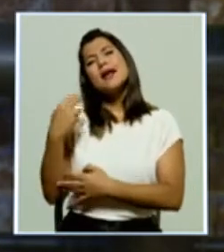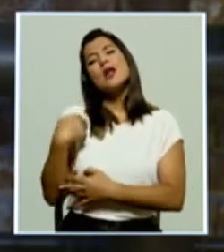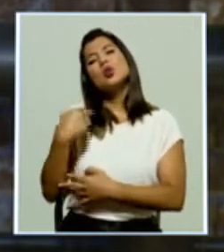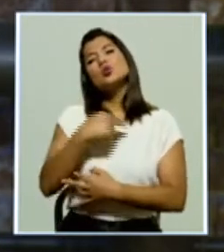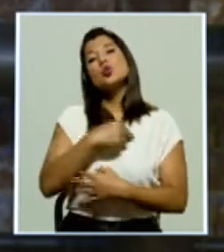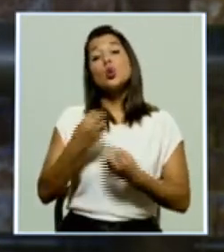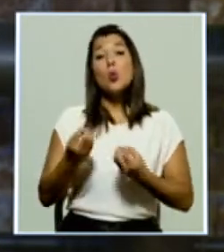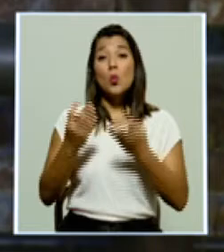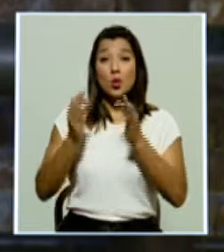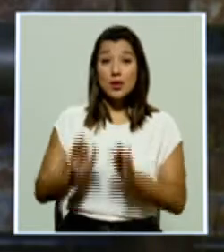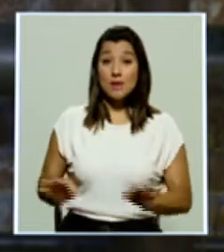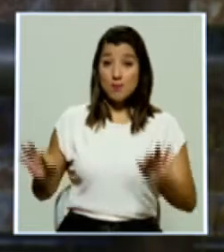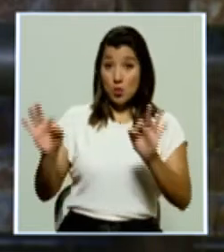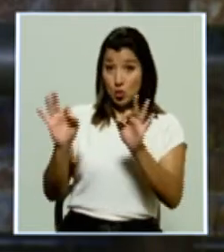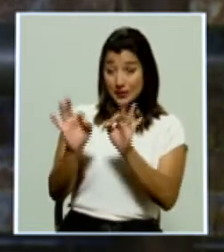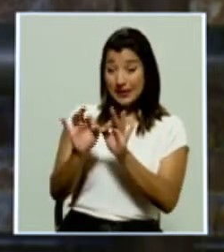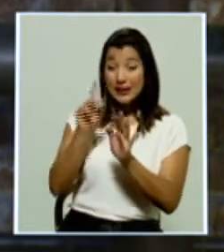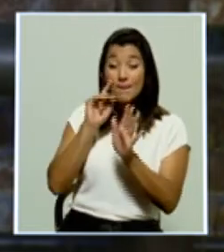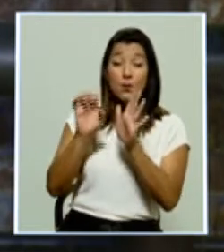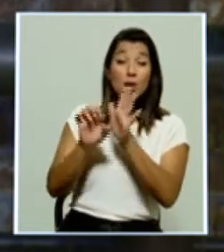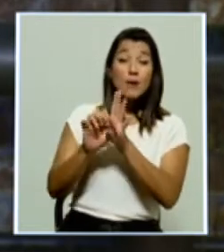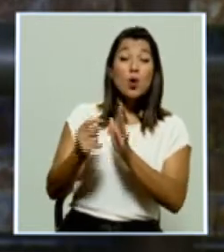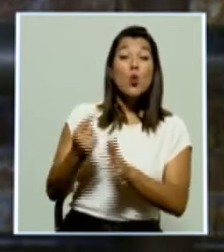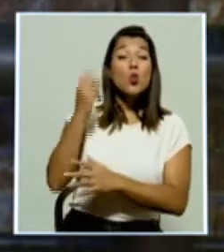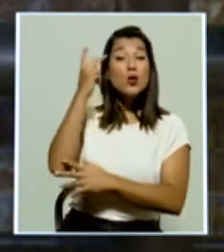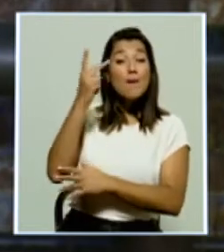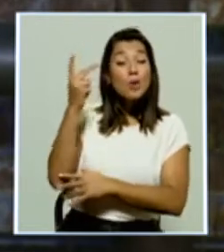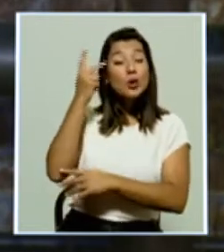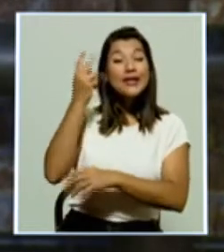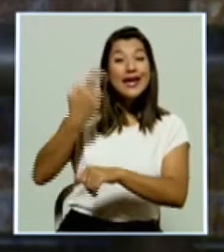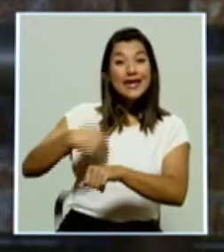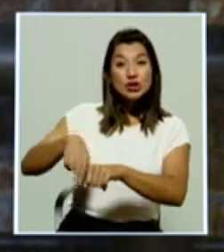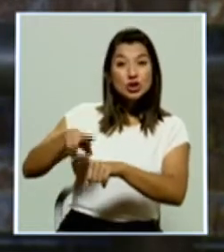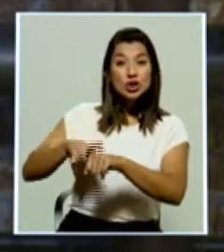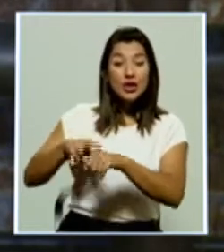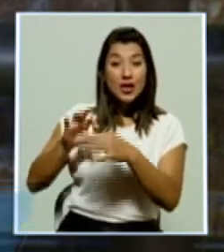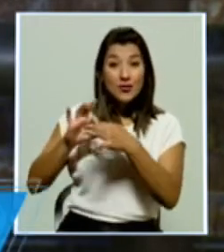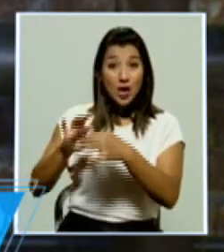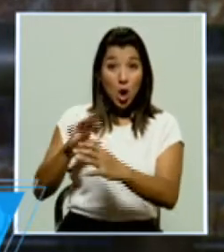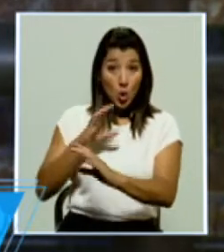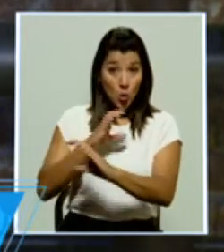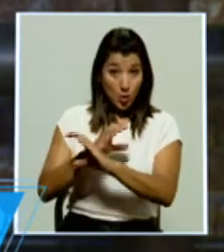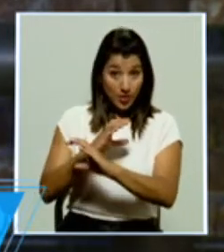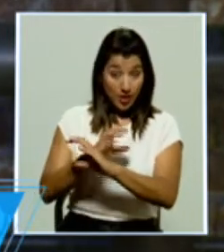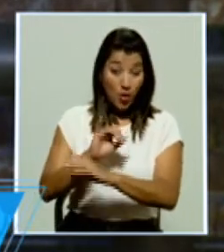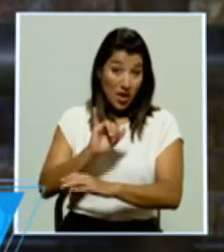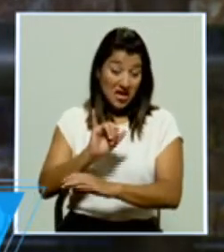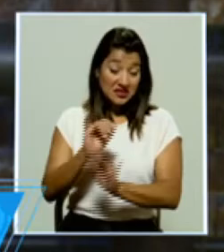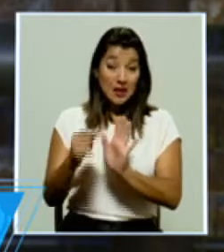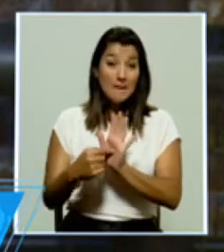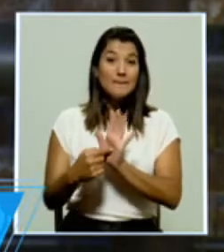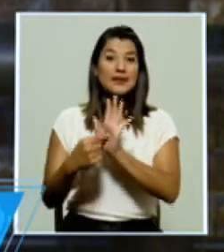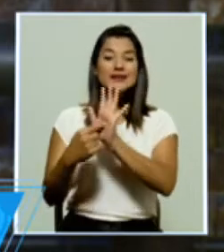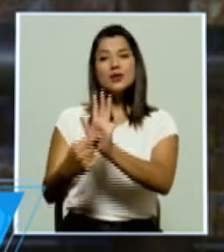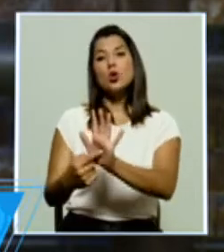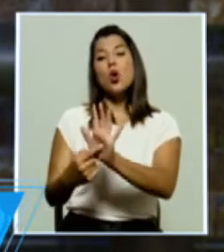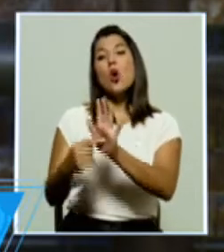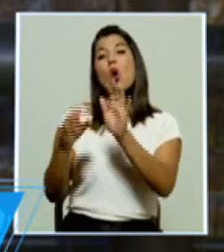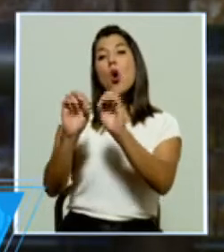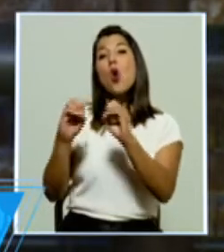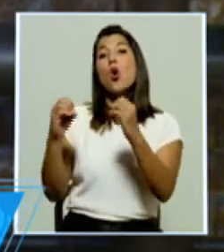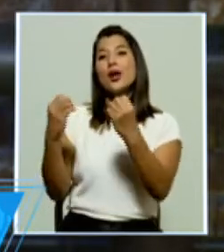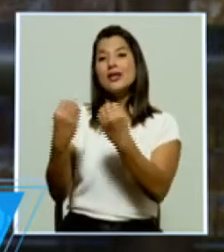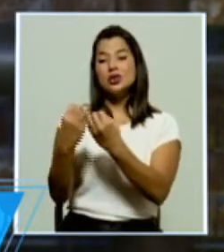importantes, una política nacional de los cuidados que fue presentada por las organizaciones